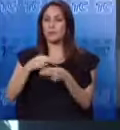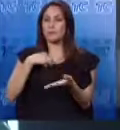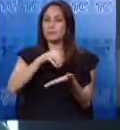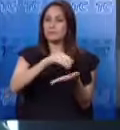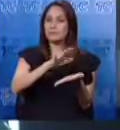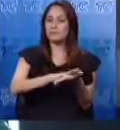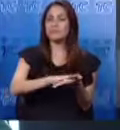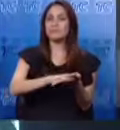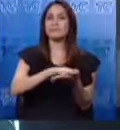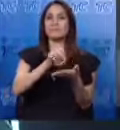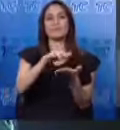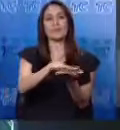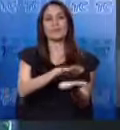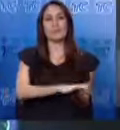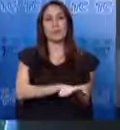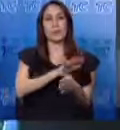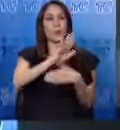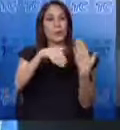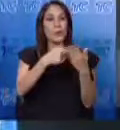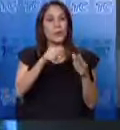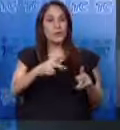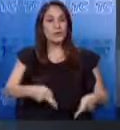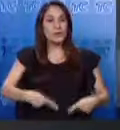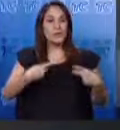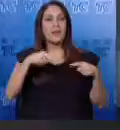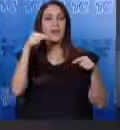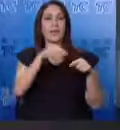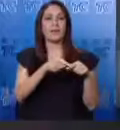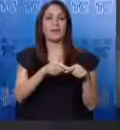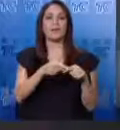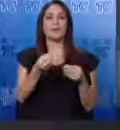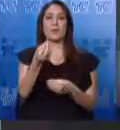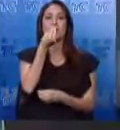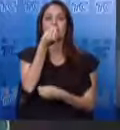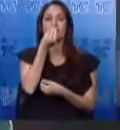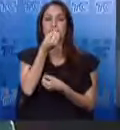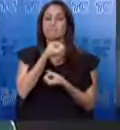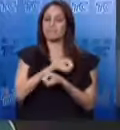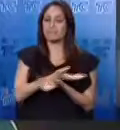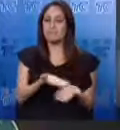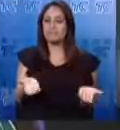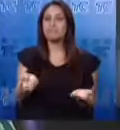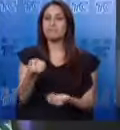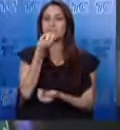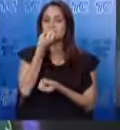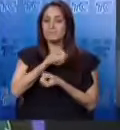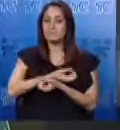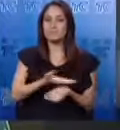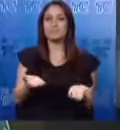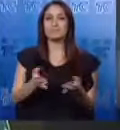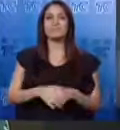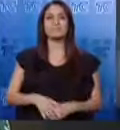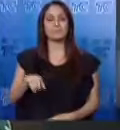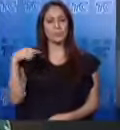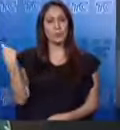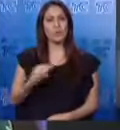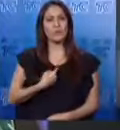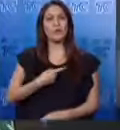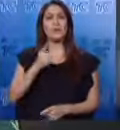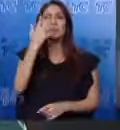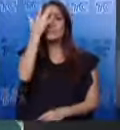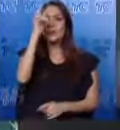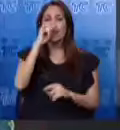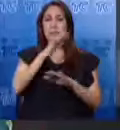vida. Y luego, alimentación. Vamos a erradicar la